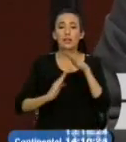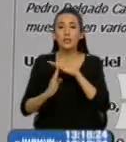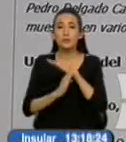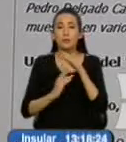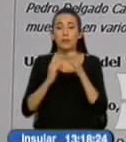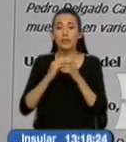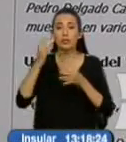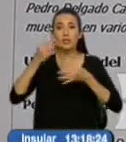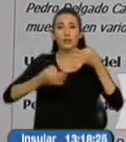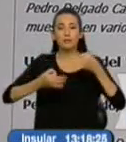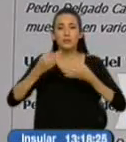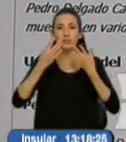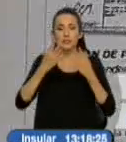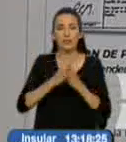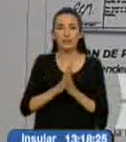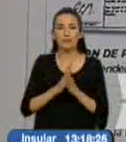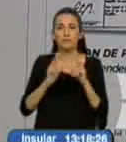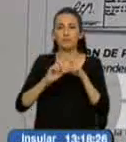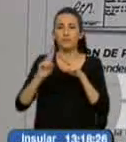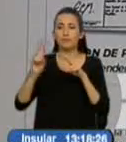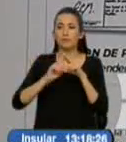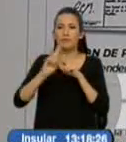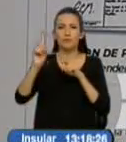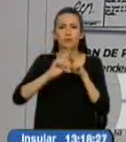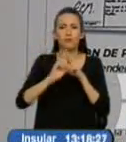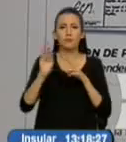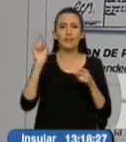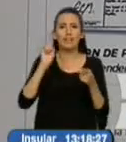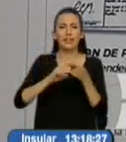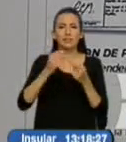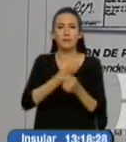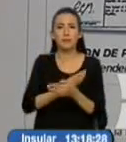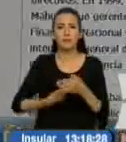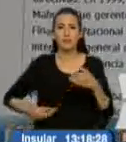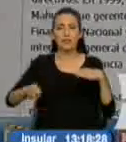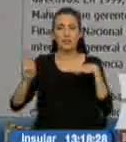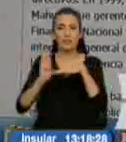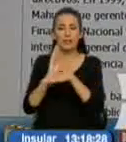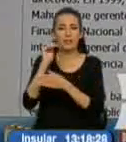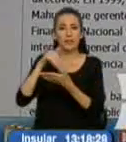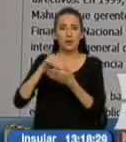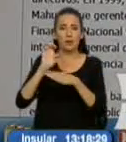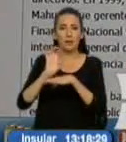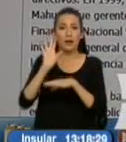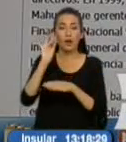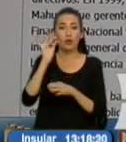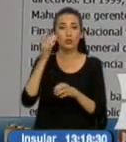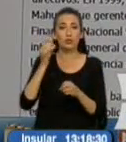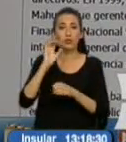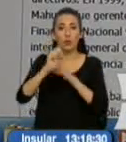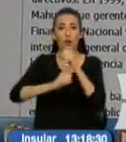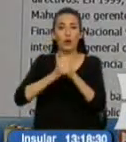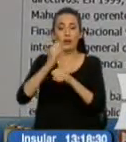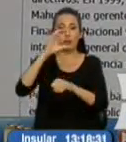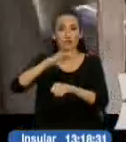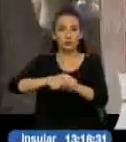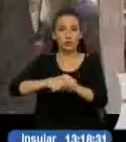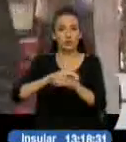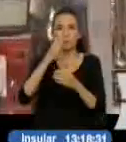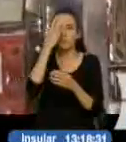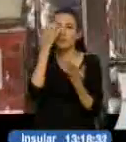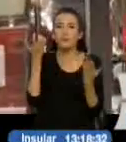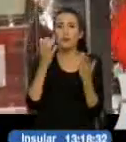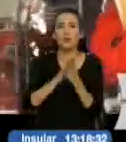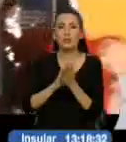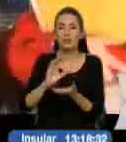fiscal. Delgado, prófugo de la justicia y expresidente del Banco Central, tiene una condena de 8 años de prisión por el delito de peculado. Esto por haber